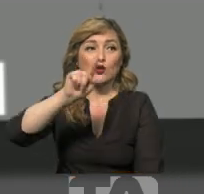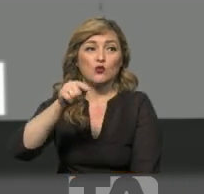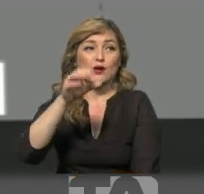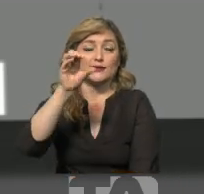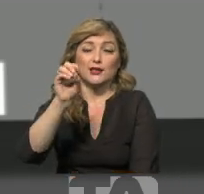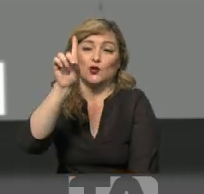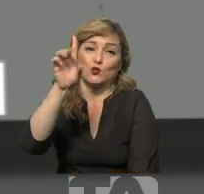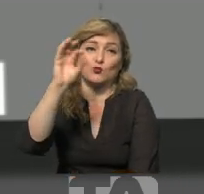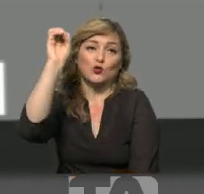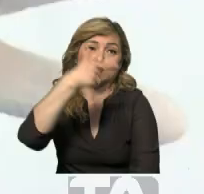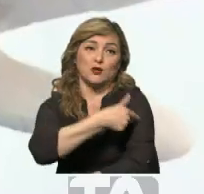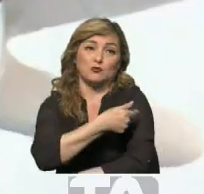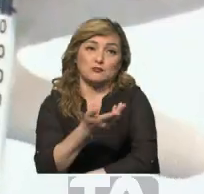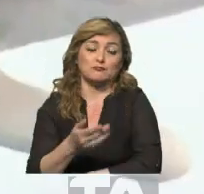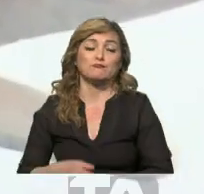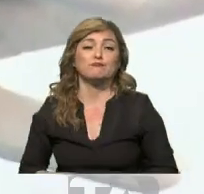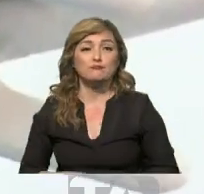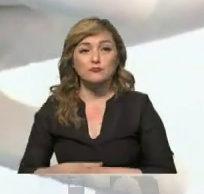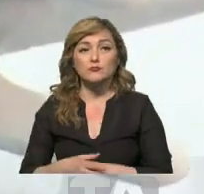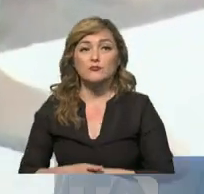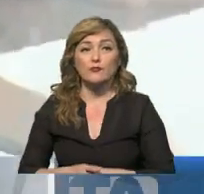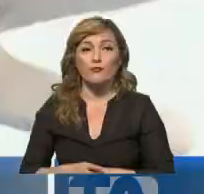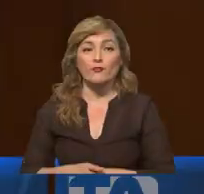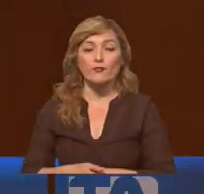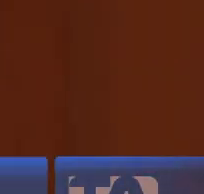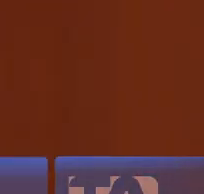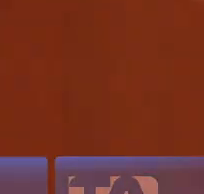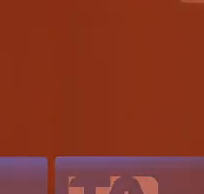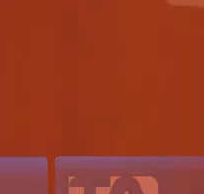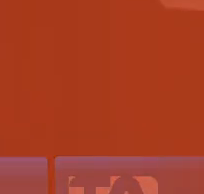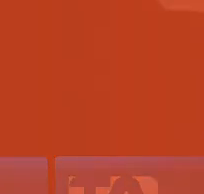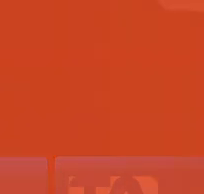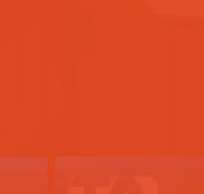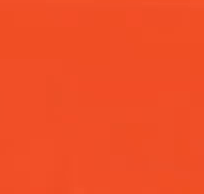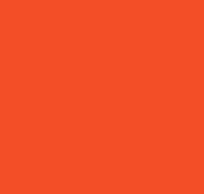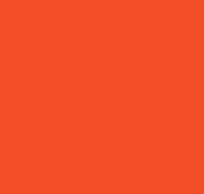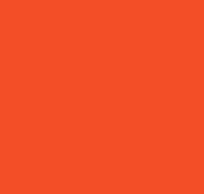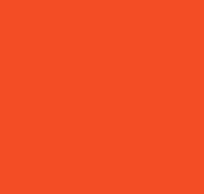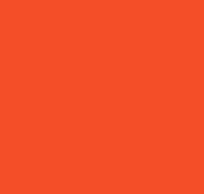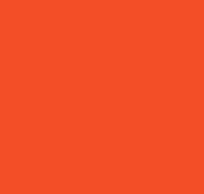0,01% de su población. En Guayaquil, Carlos Acoto, 24 horas.